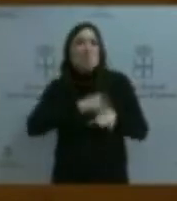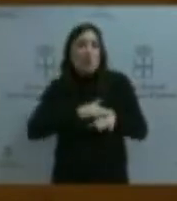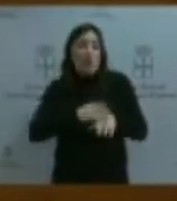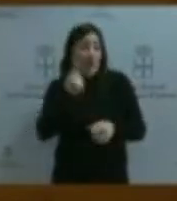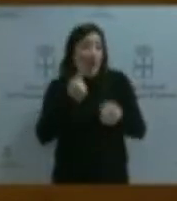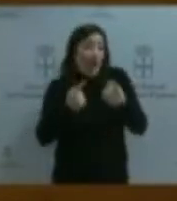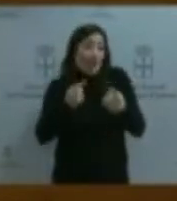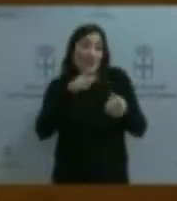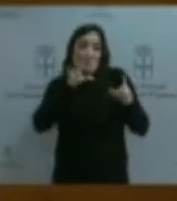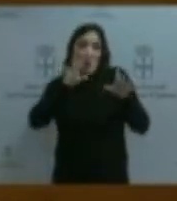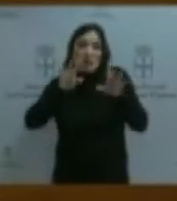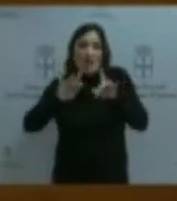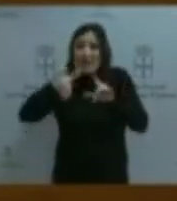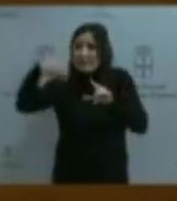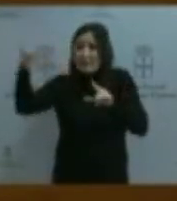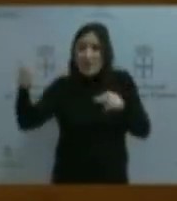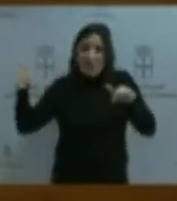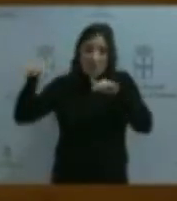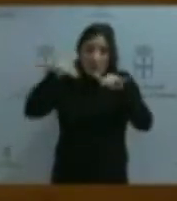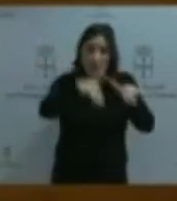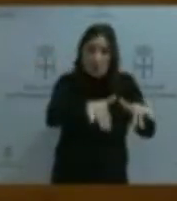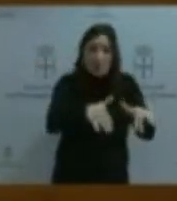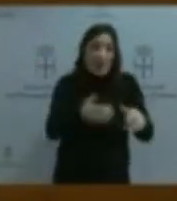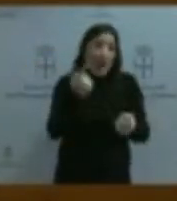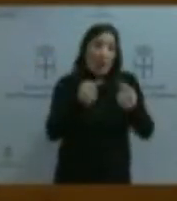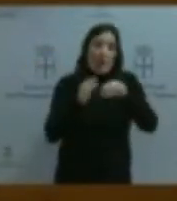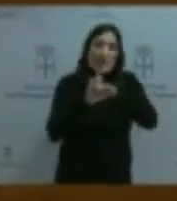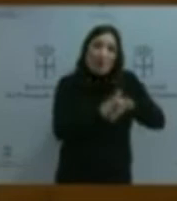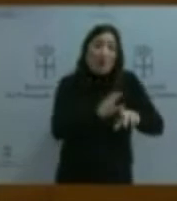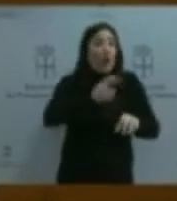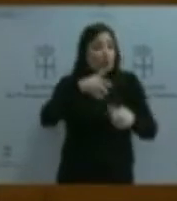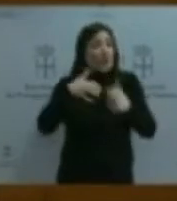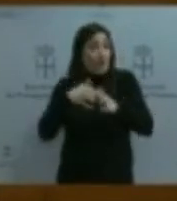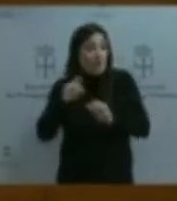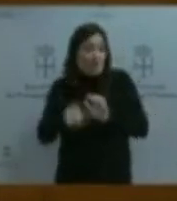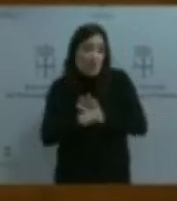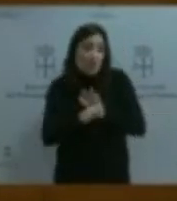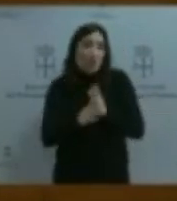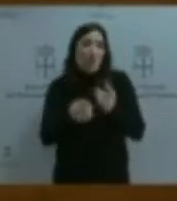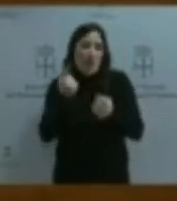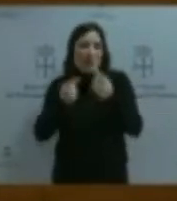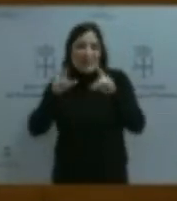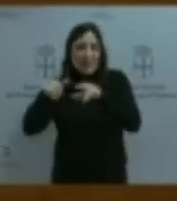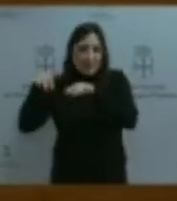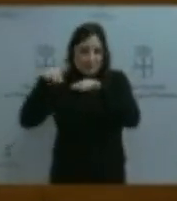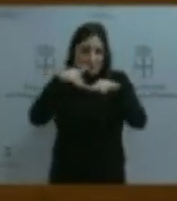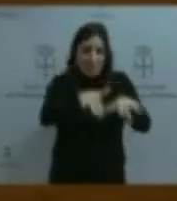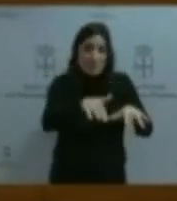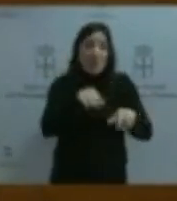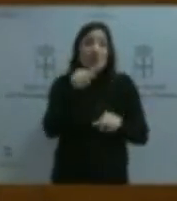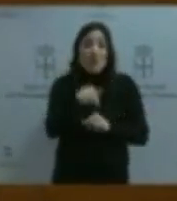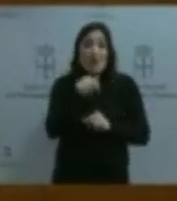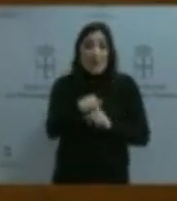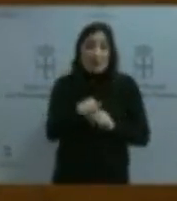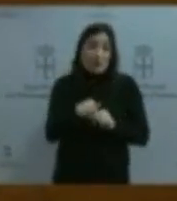incluso algunas que están en funcionamiento, y que esto provoca el crecimiento desaforado de la vegetación. Hay que hablar del